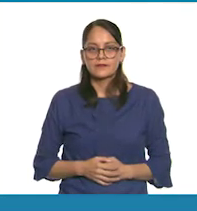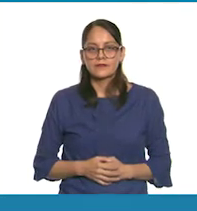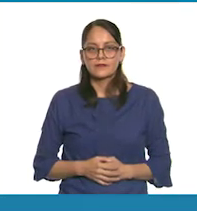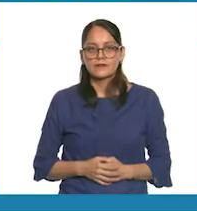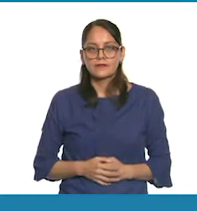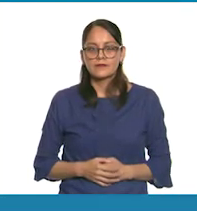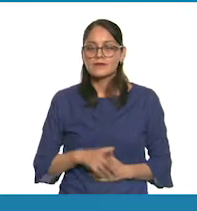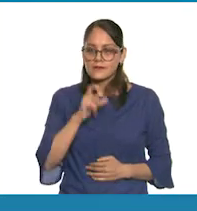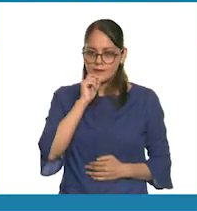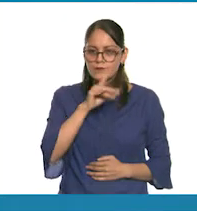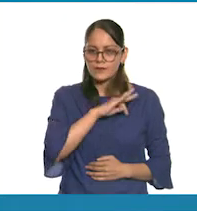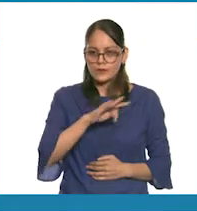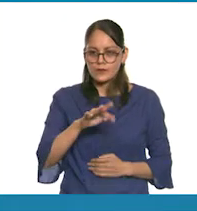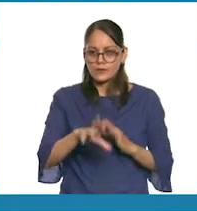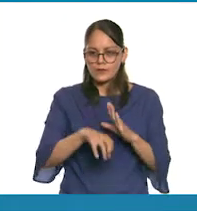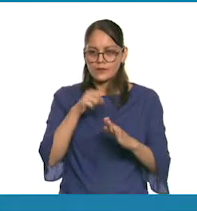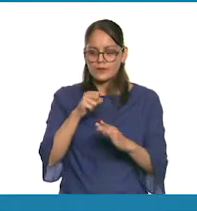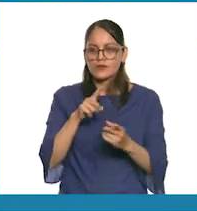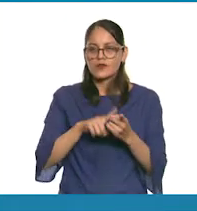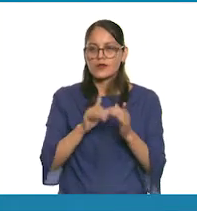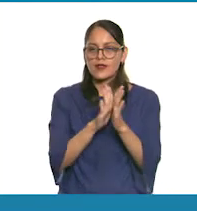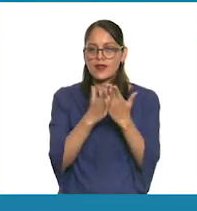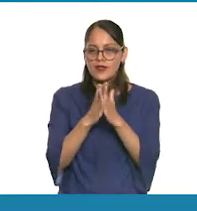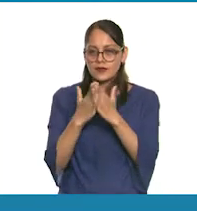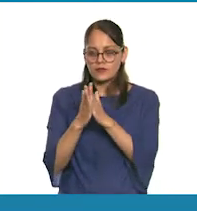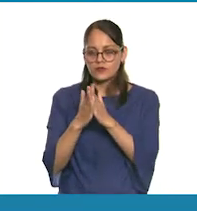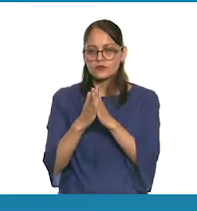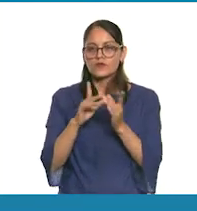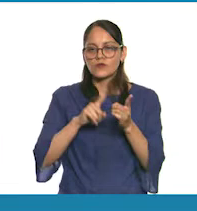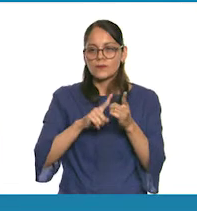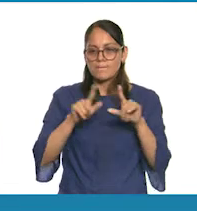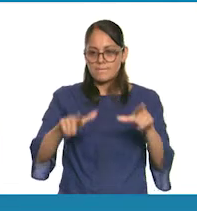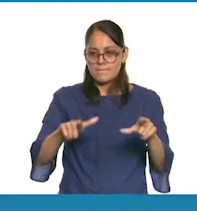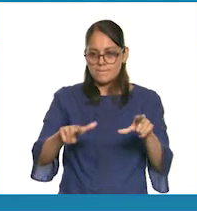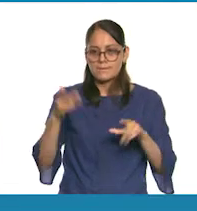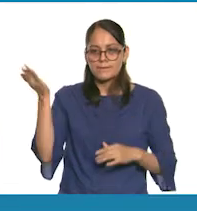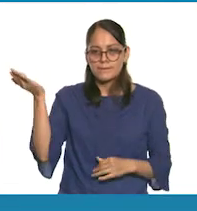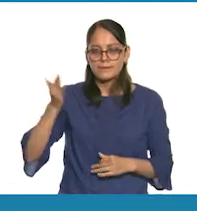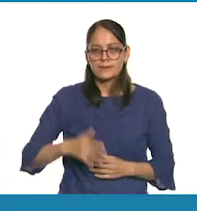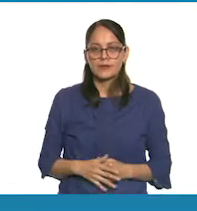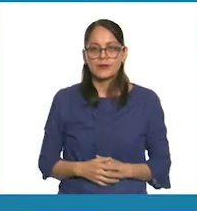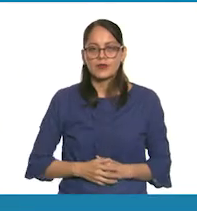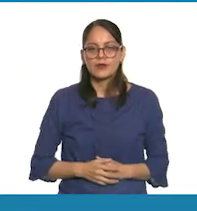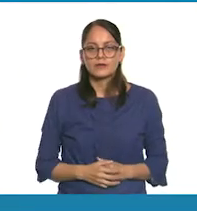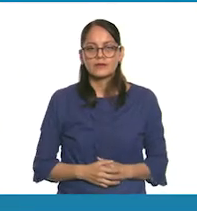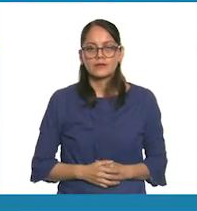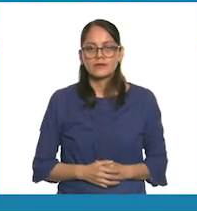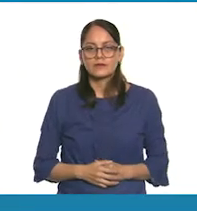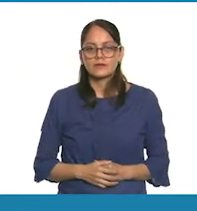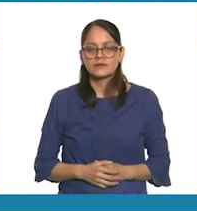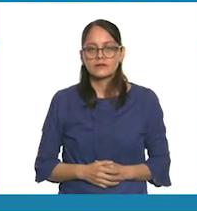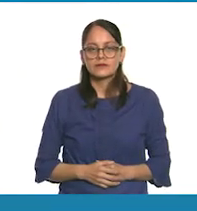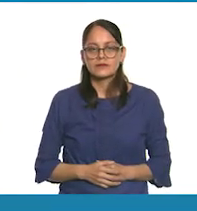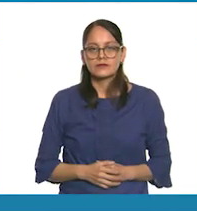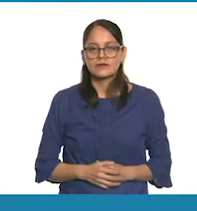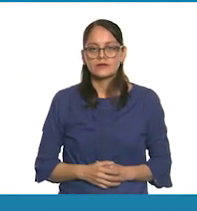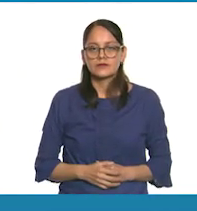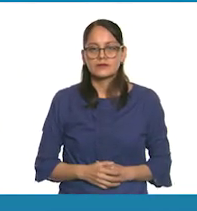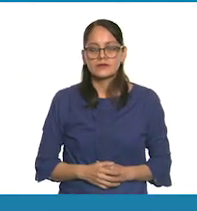También puedes encontrar los libros de texto en la página conaliteg.cep